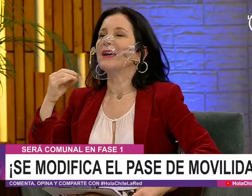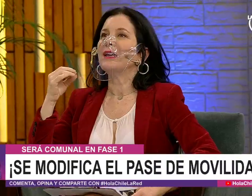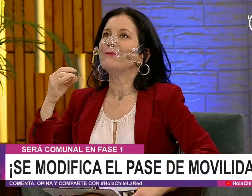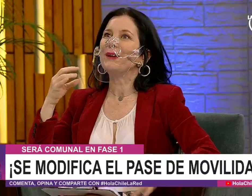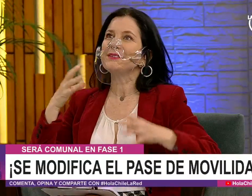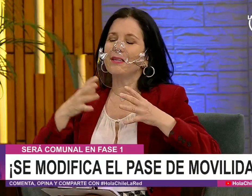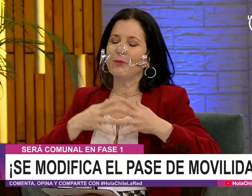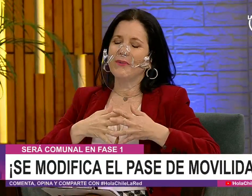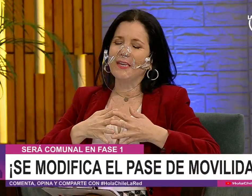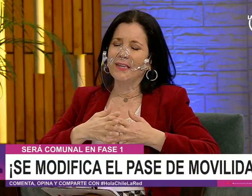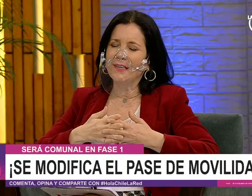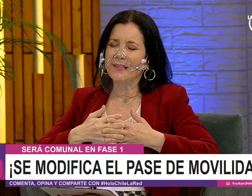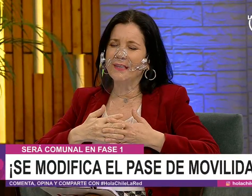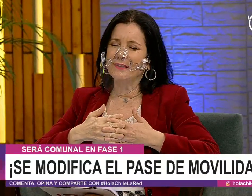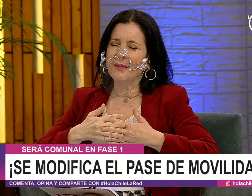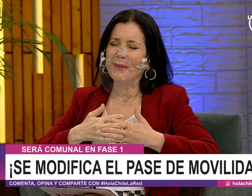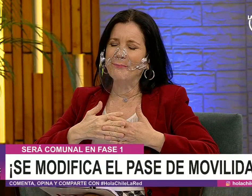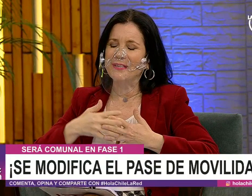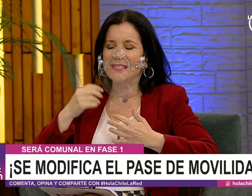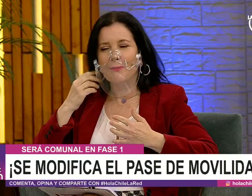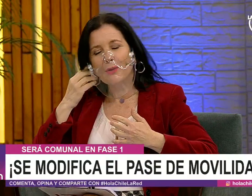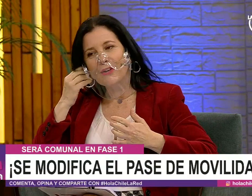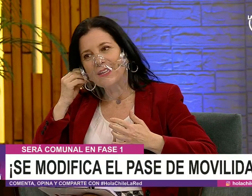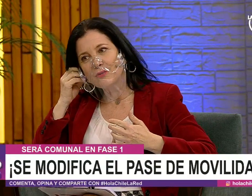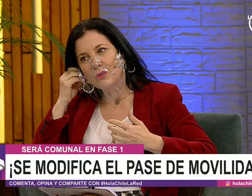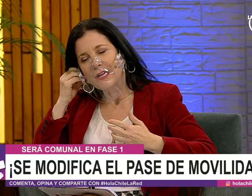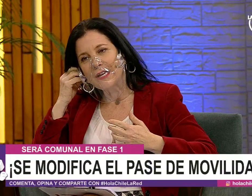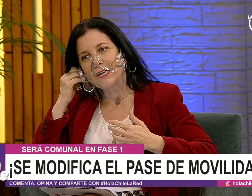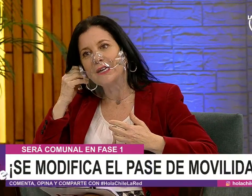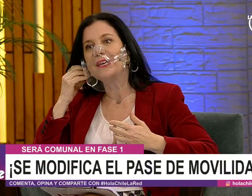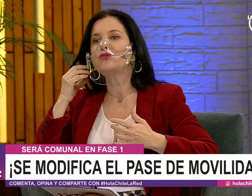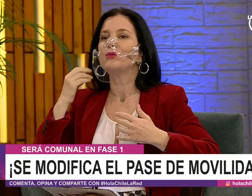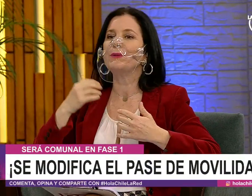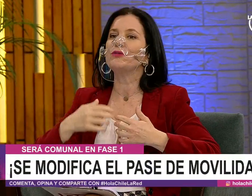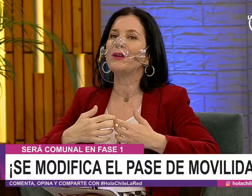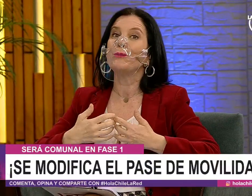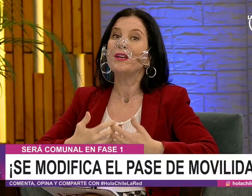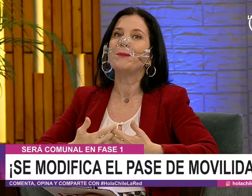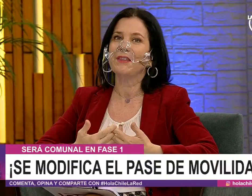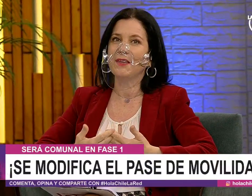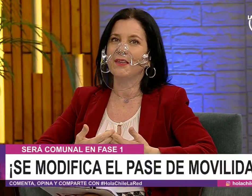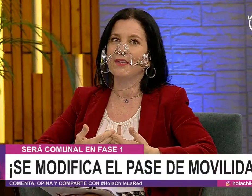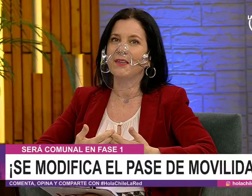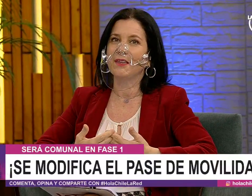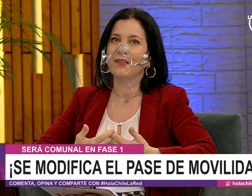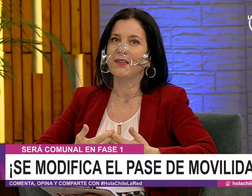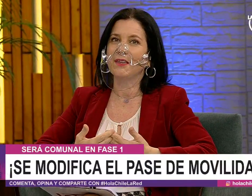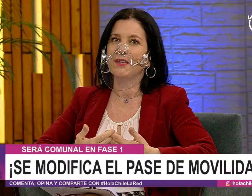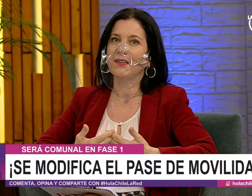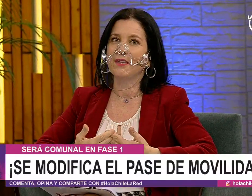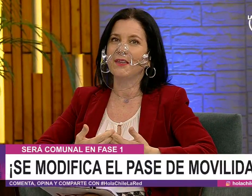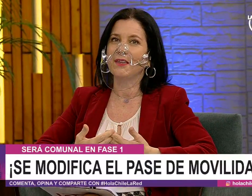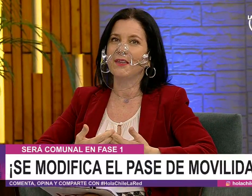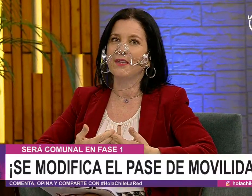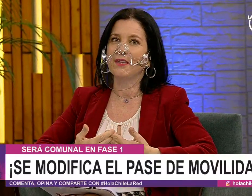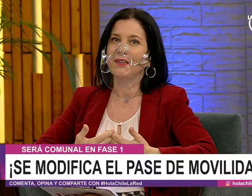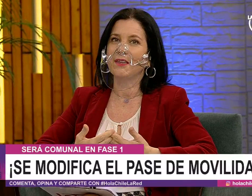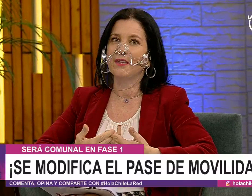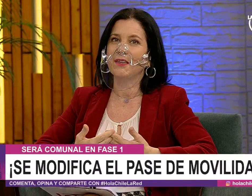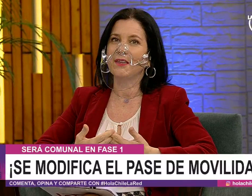suficiente? Mira, el pase de movilidad en principio es una buena medida. Lo que siempre